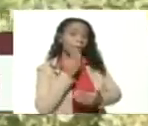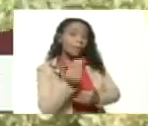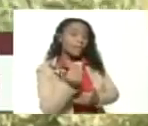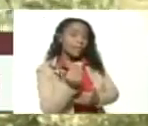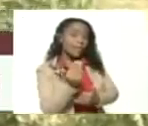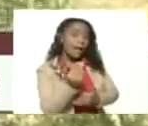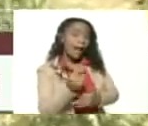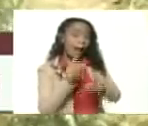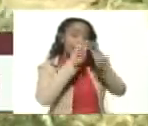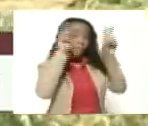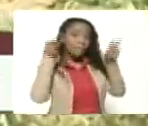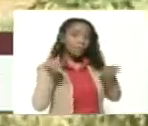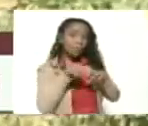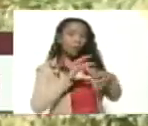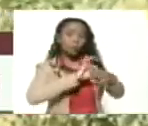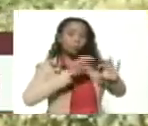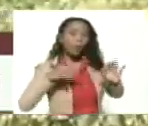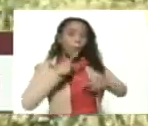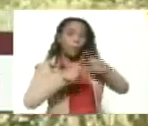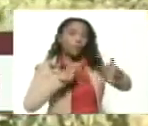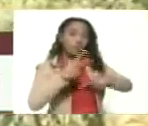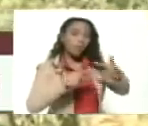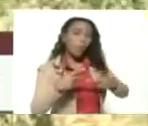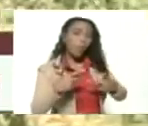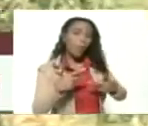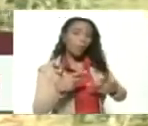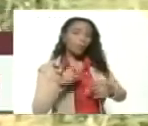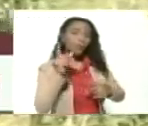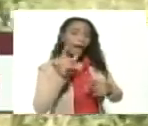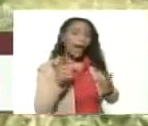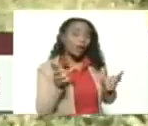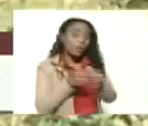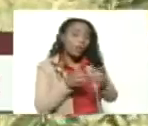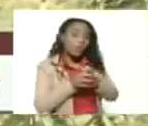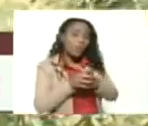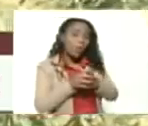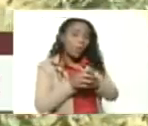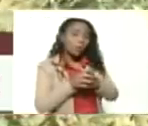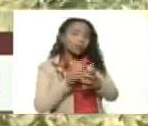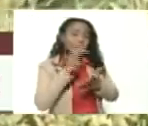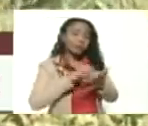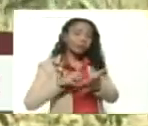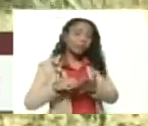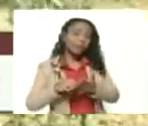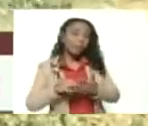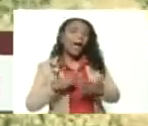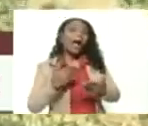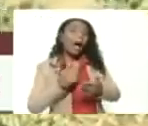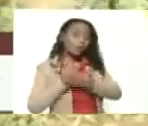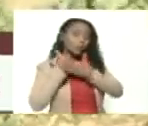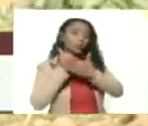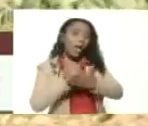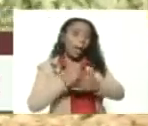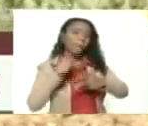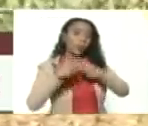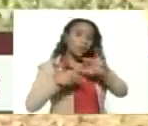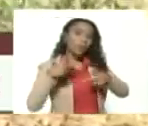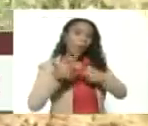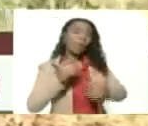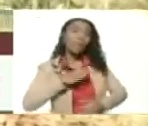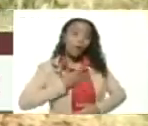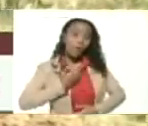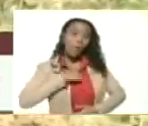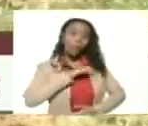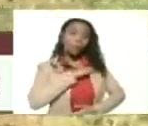marco del encadenamiento productivo, con la planta que del complejo agroindustrial William Lara, va a servir para procesamiento y poder